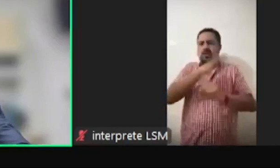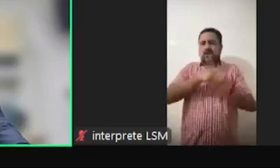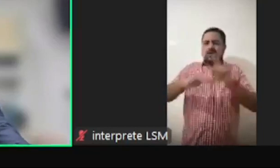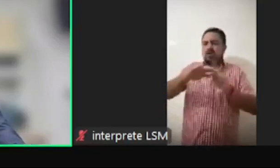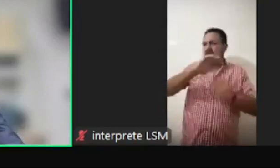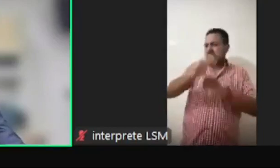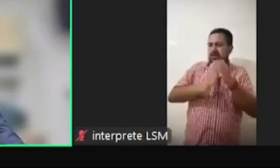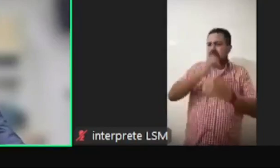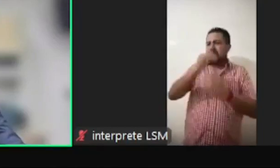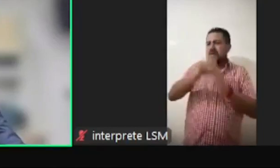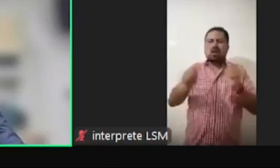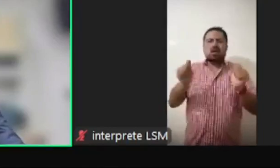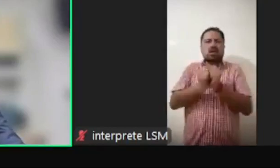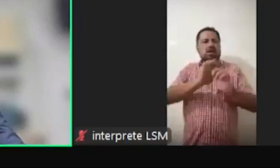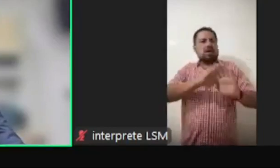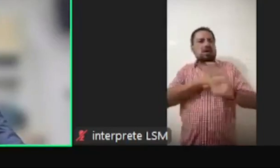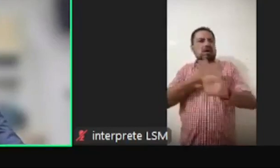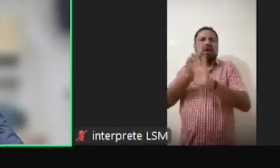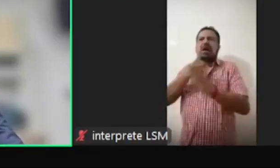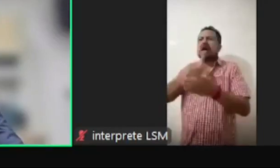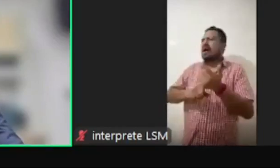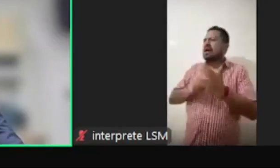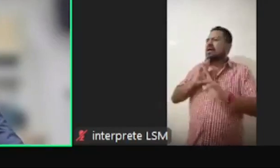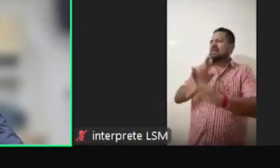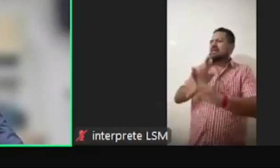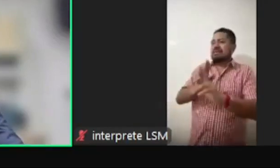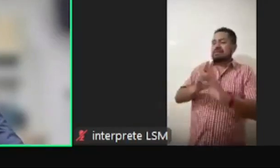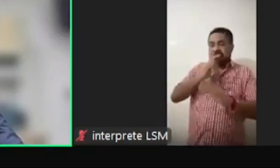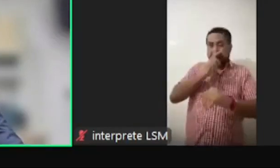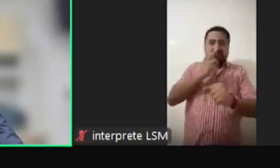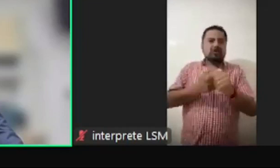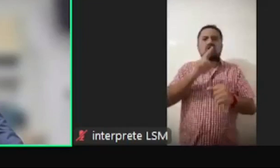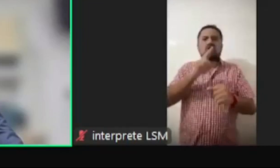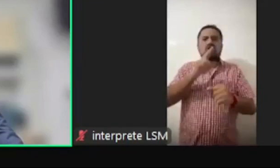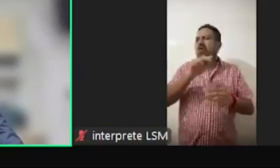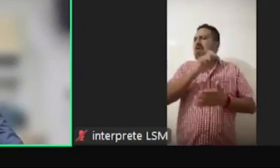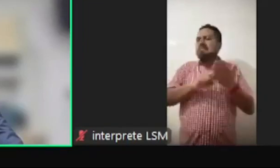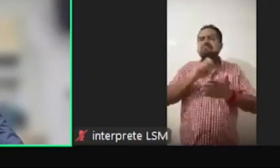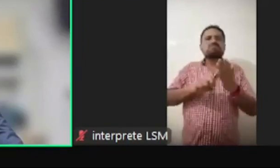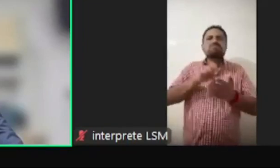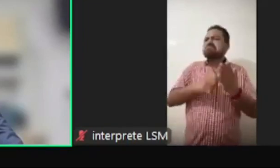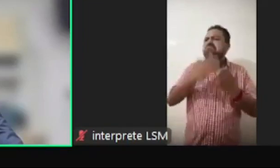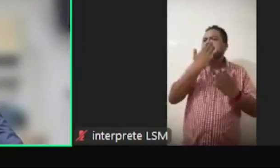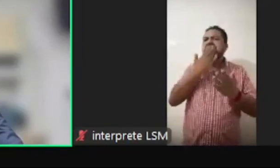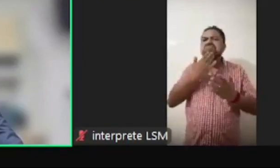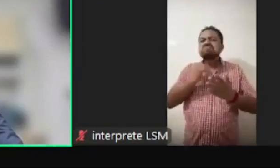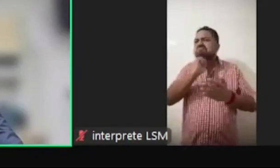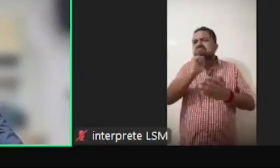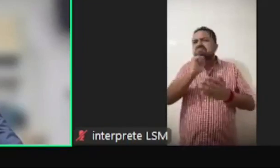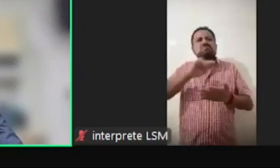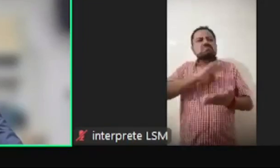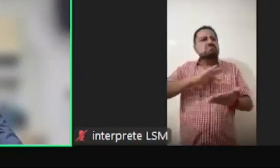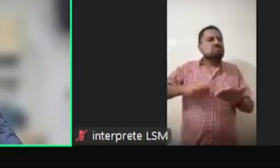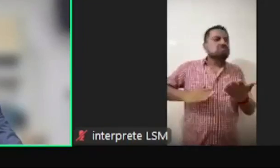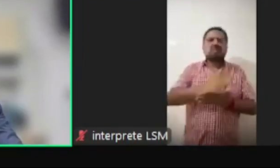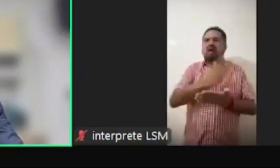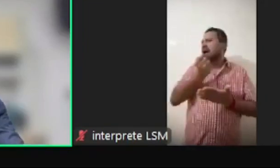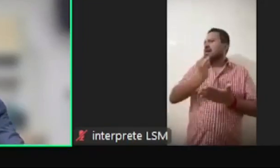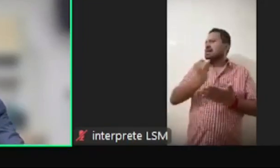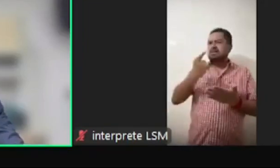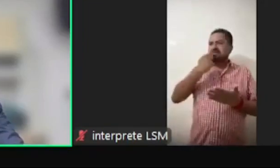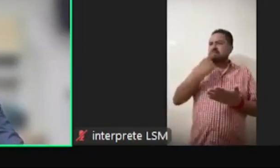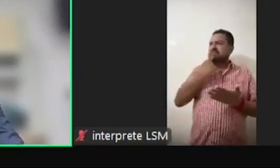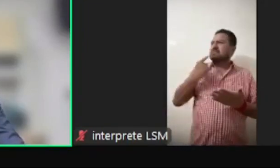que, contrario a lo resuelto por la autoridad responsable, no se actualizó la extemporaneidad y en consecuencia la improcedencia del medio de